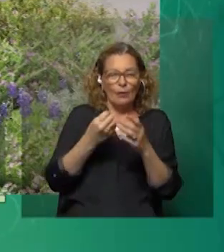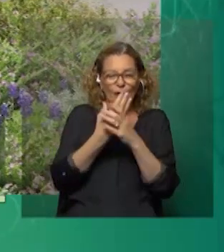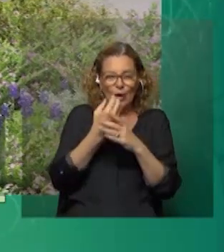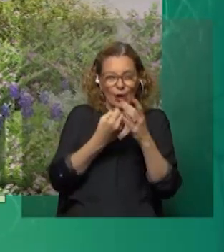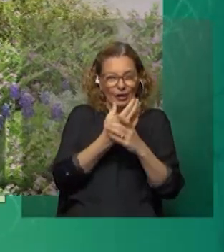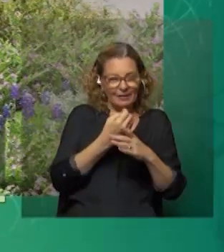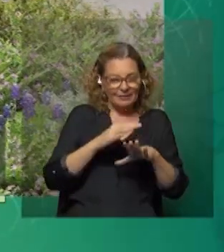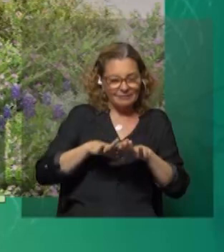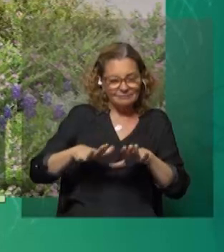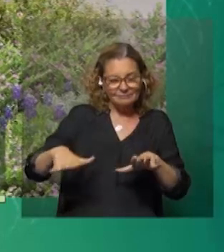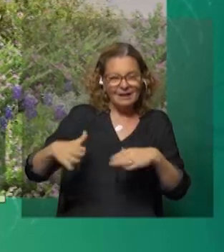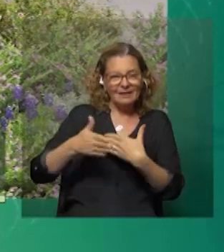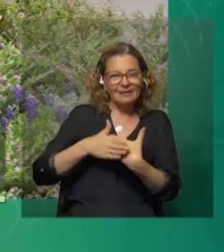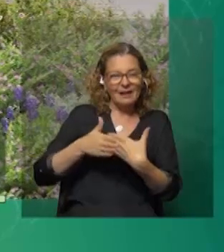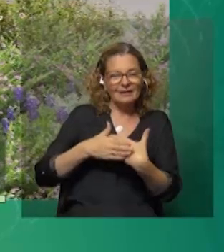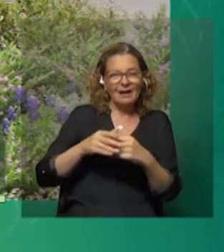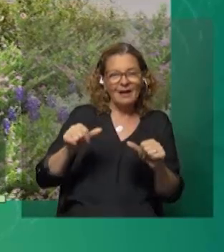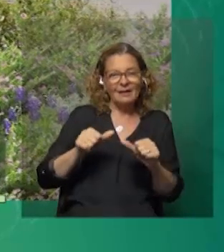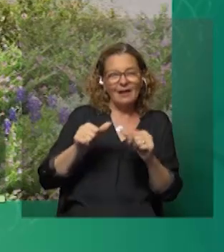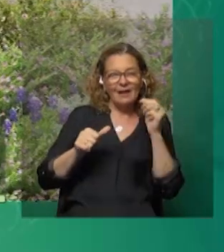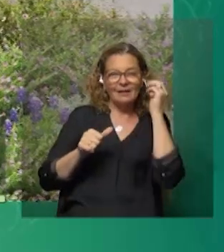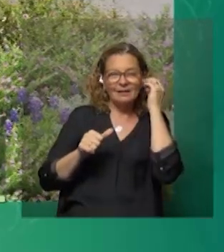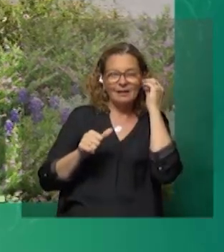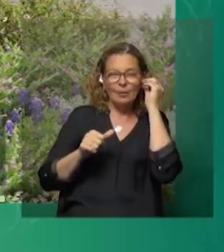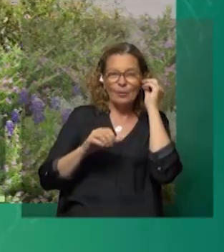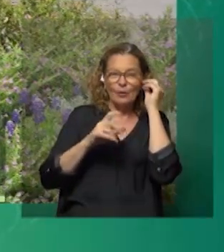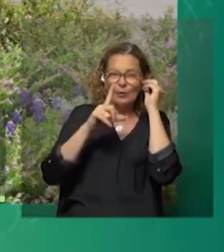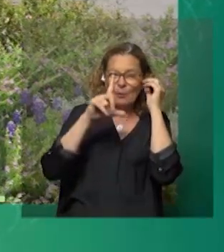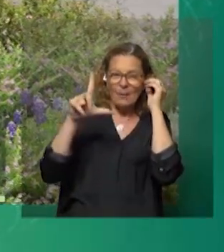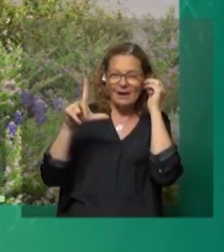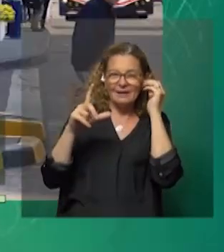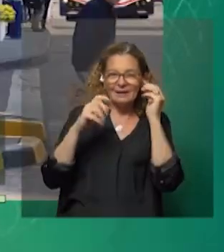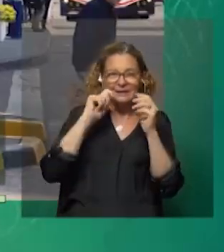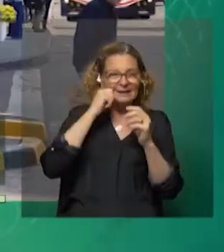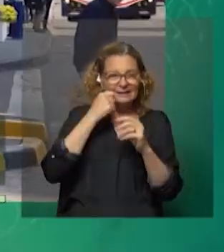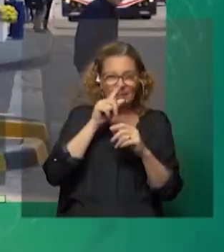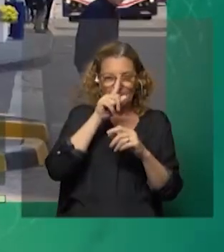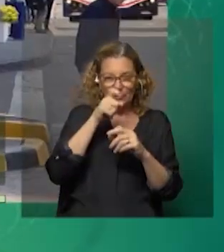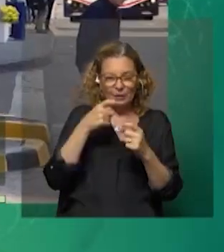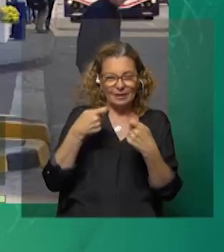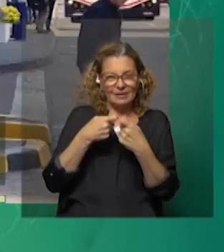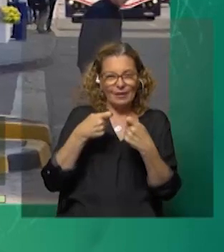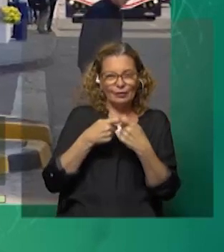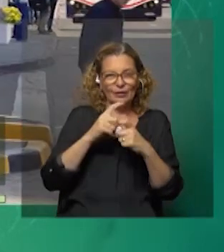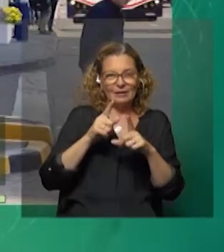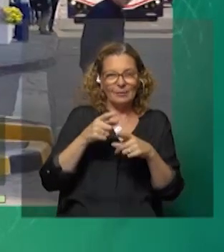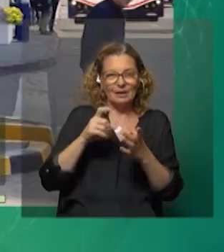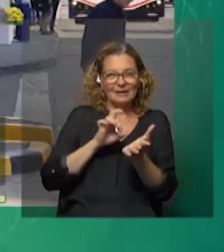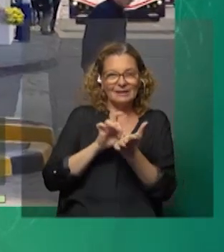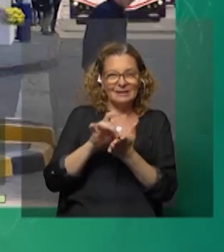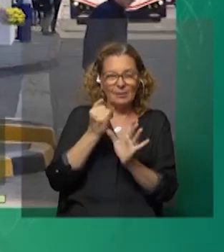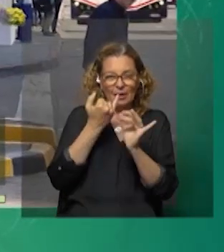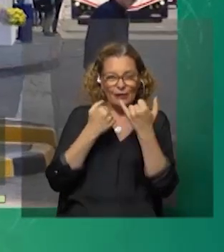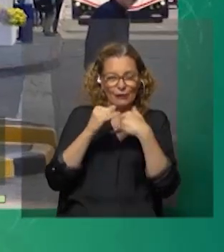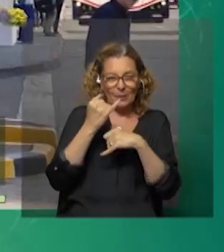y flores que generan una imagen muy novedosa para Montevideo en la cual se asociará todo el sistema de información